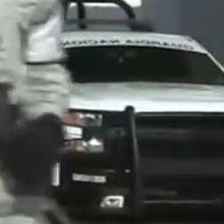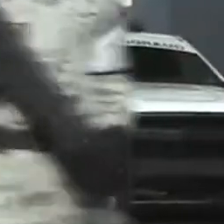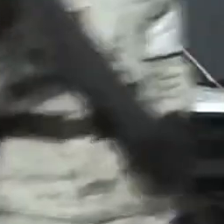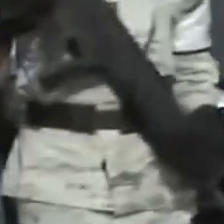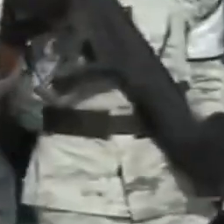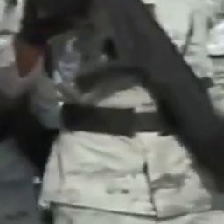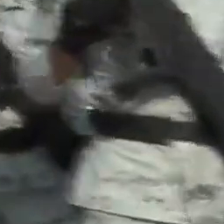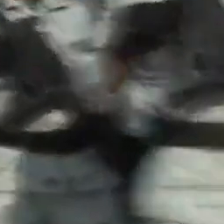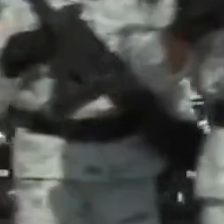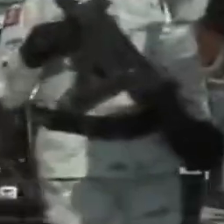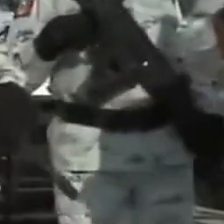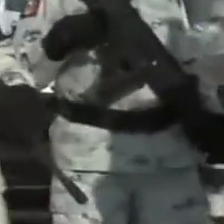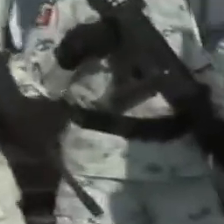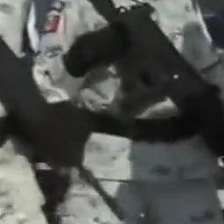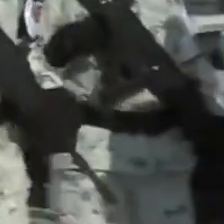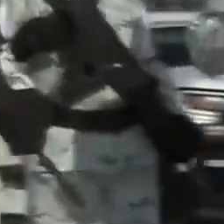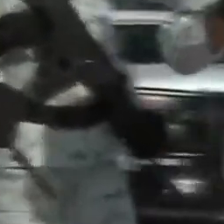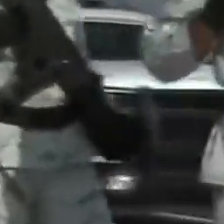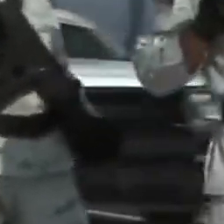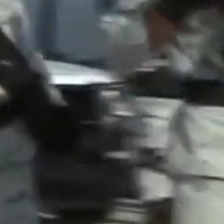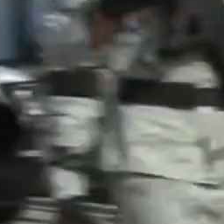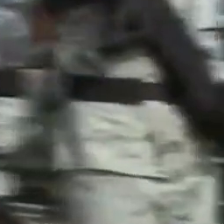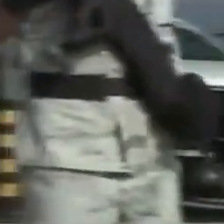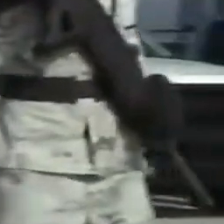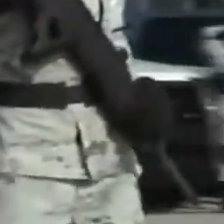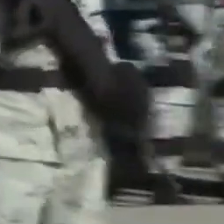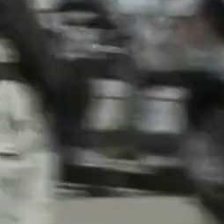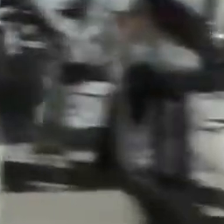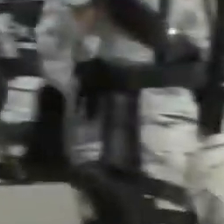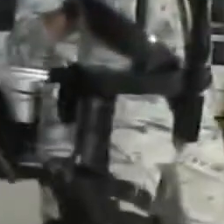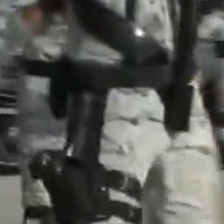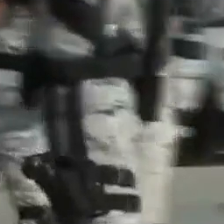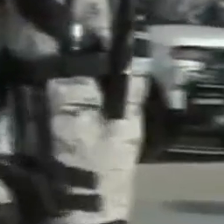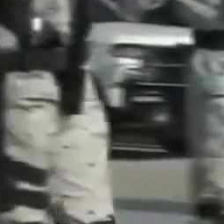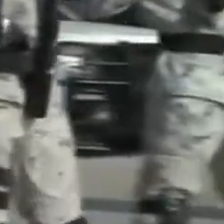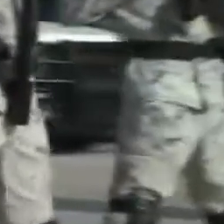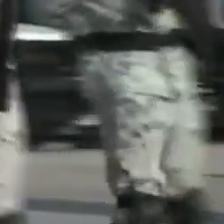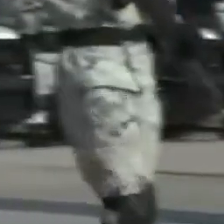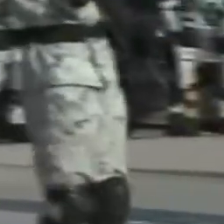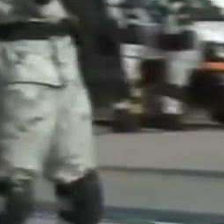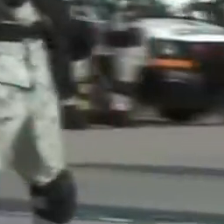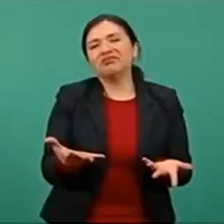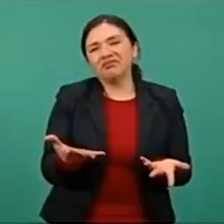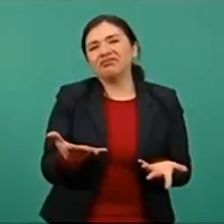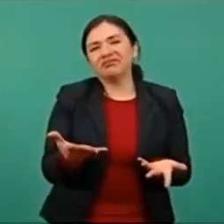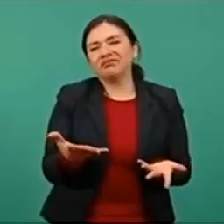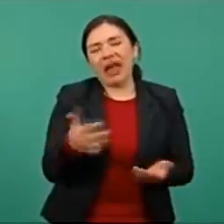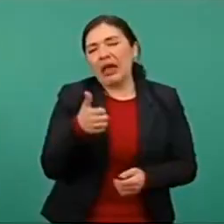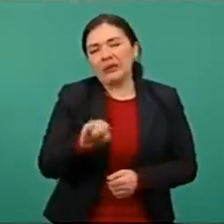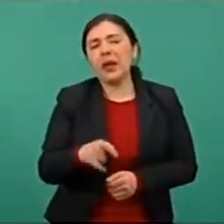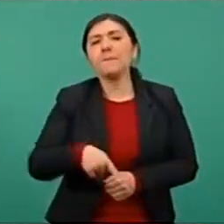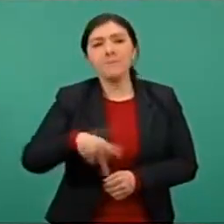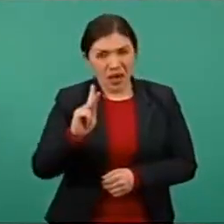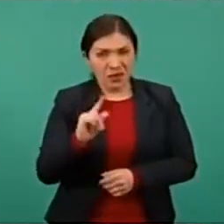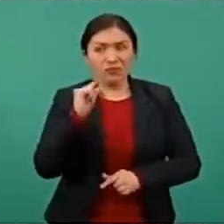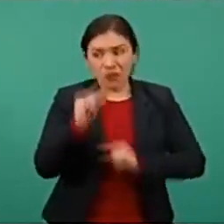64.5% de los mexicanos aseguraban sentirse inseguros, según números aportados por el Instituto Nacional de Estadística y Geografía. Pero vamos